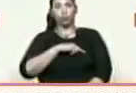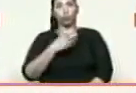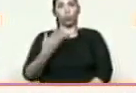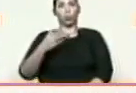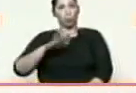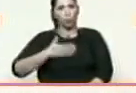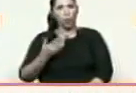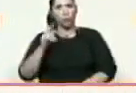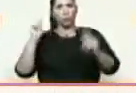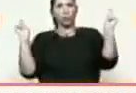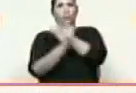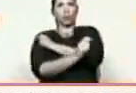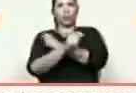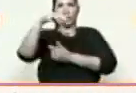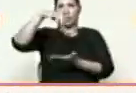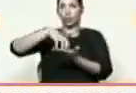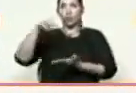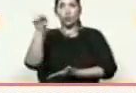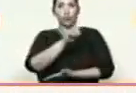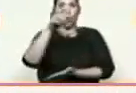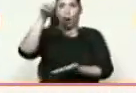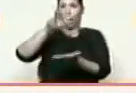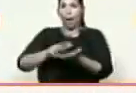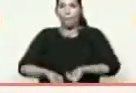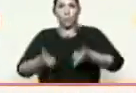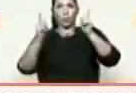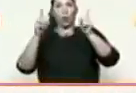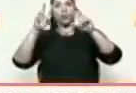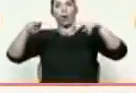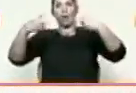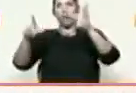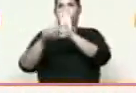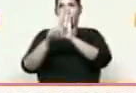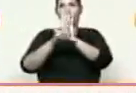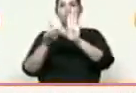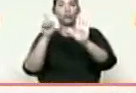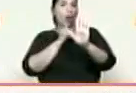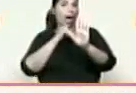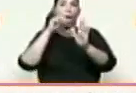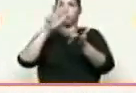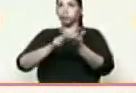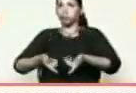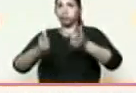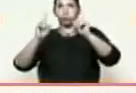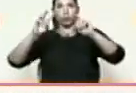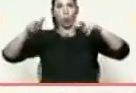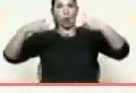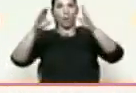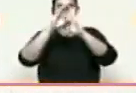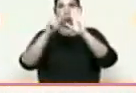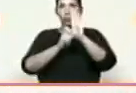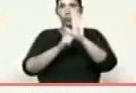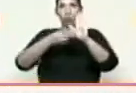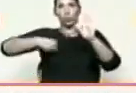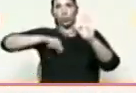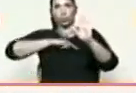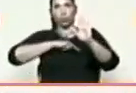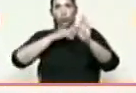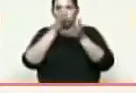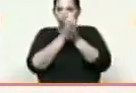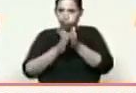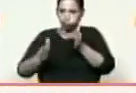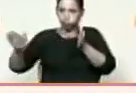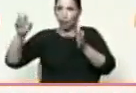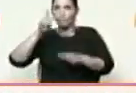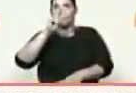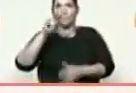Estado, si no hemos aprobado una nueva legislación y si no hemos aprobado una nueva constitución, nosotros después del 2020 al 31